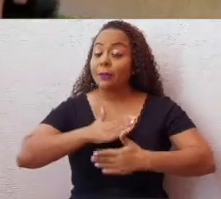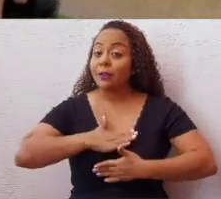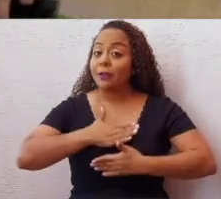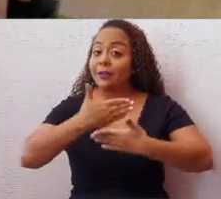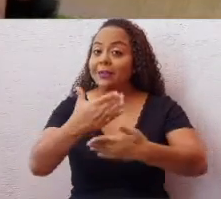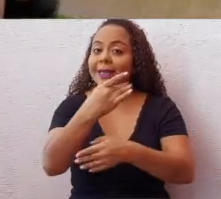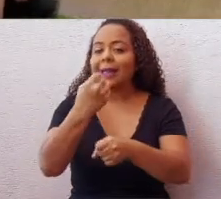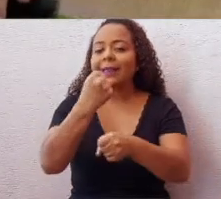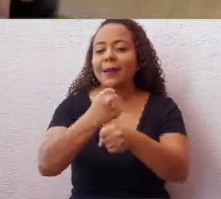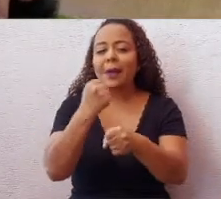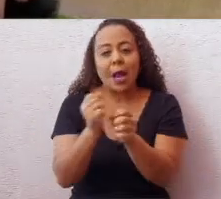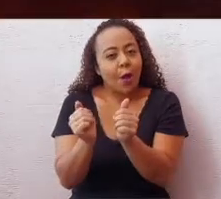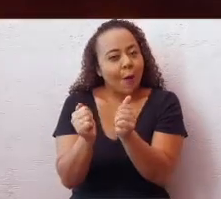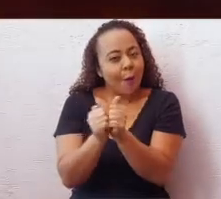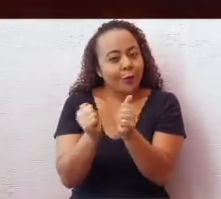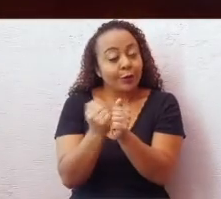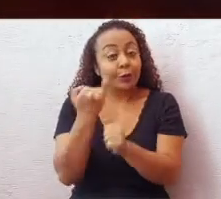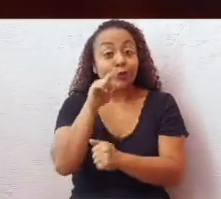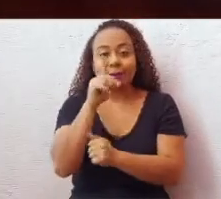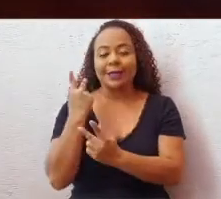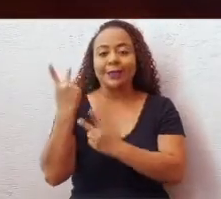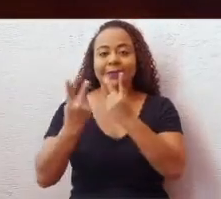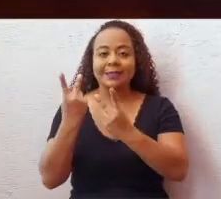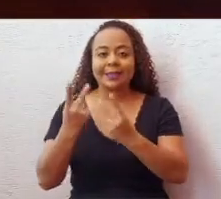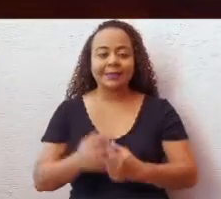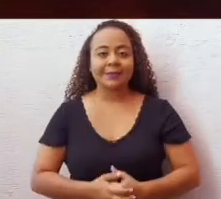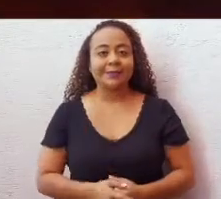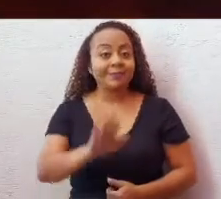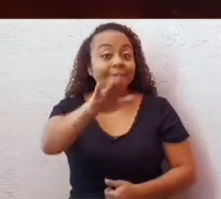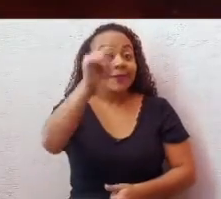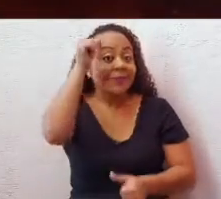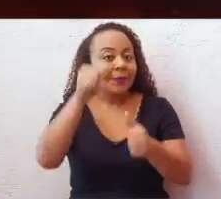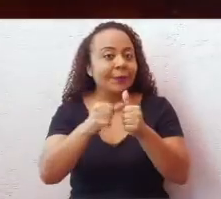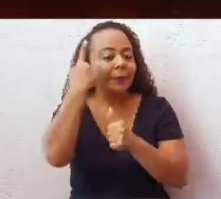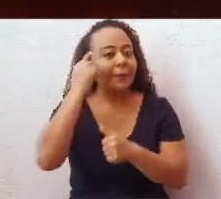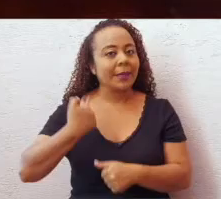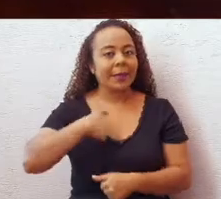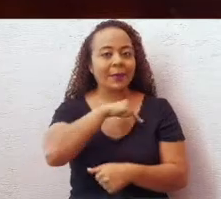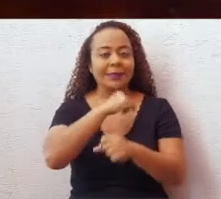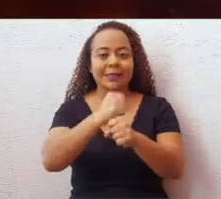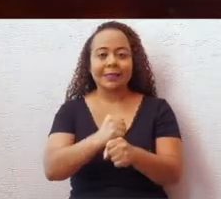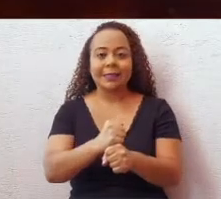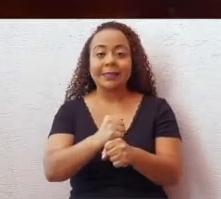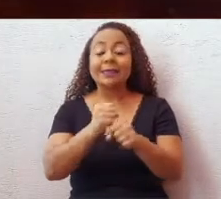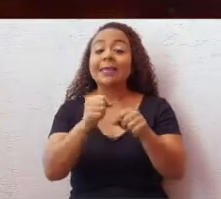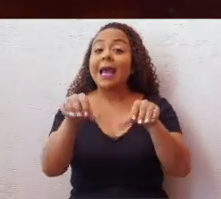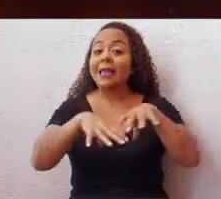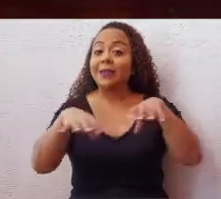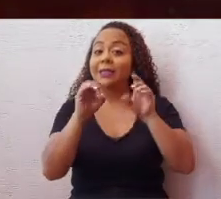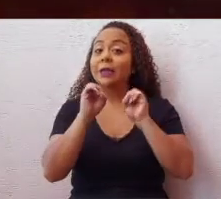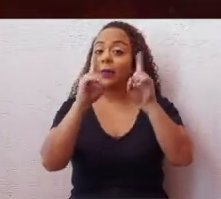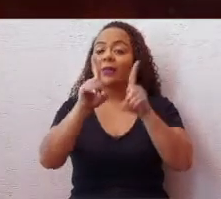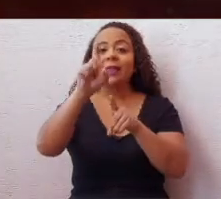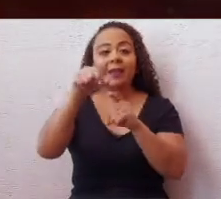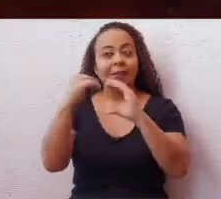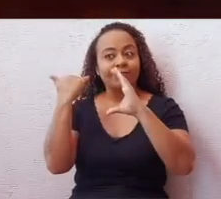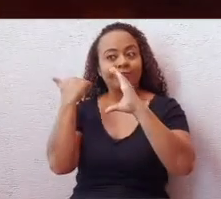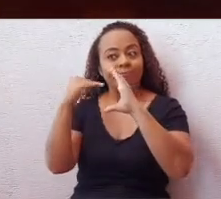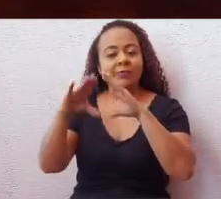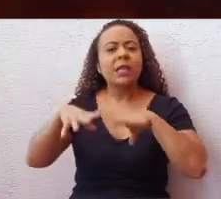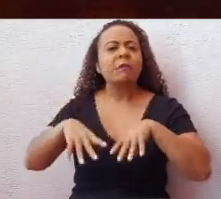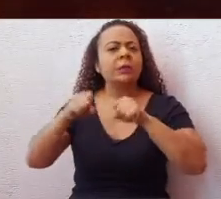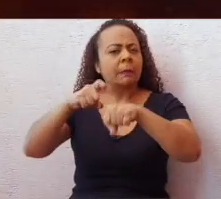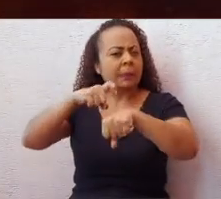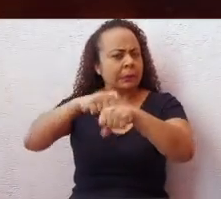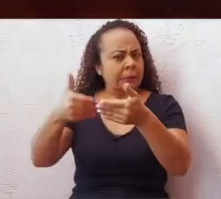ofrecer Y trabajarlos juntos cuando usted nos visita recuerde que Para nuestras actividades educativas debe escribir y